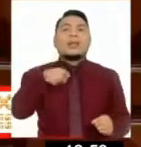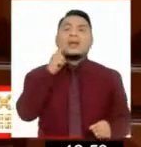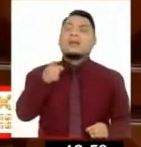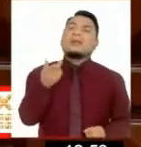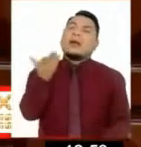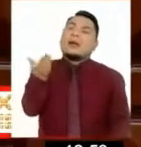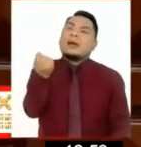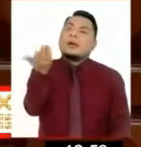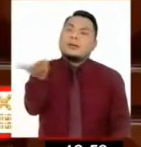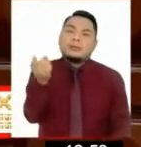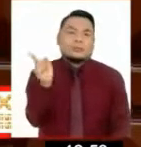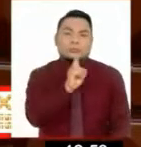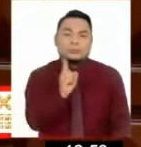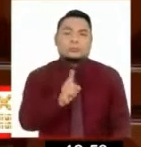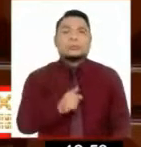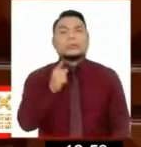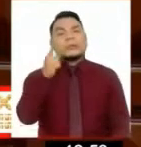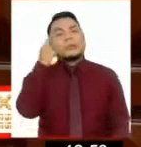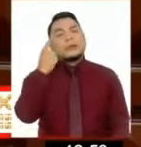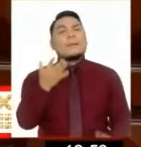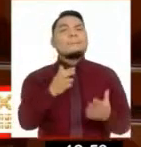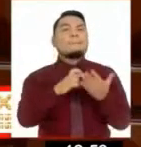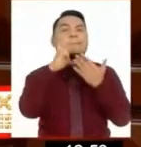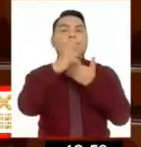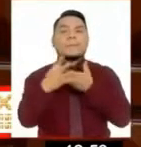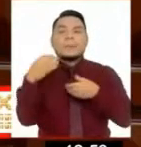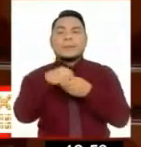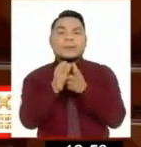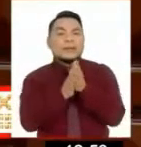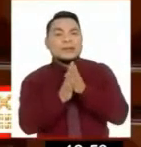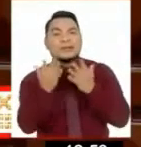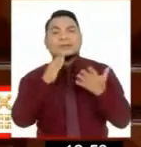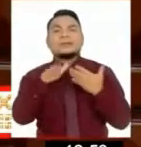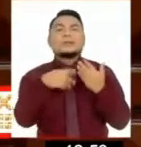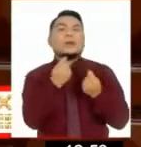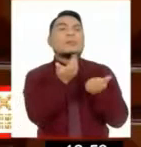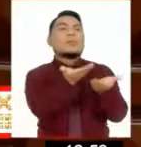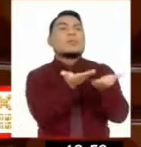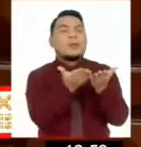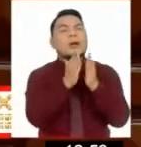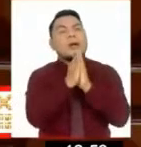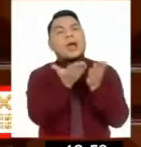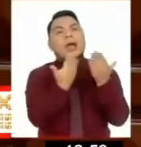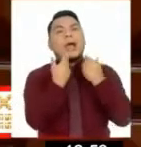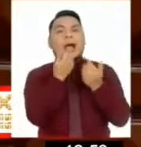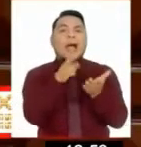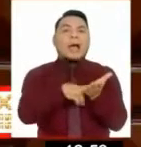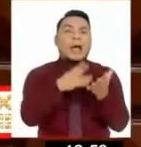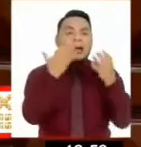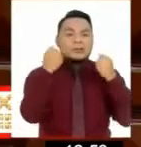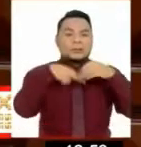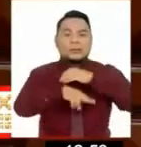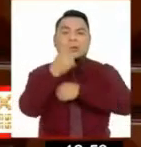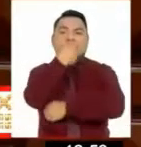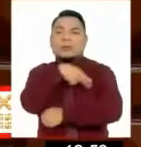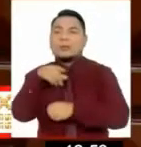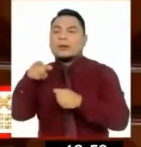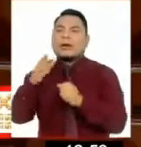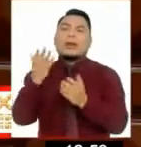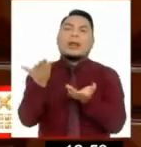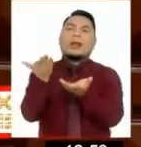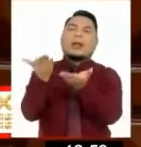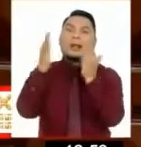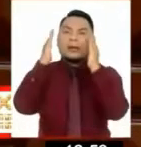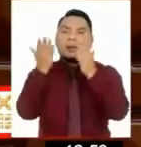coletas, denigrarse en programas de espectáculos o mendigar por atención en salud o para tener una pensión